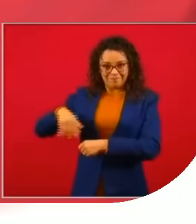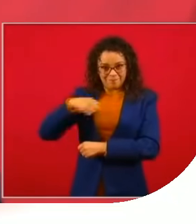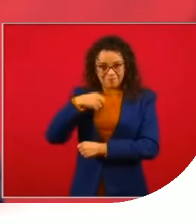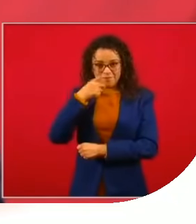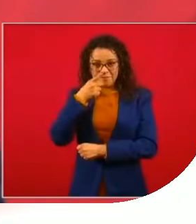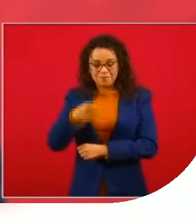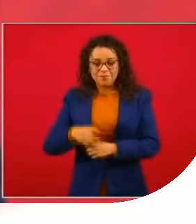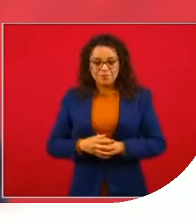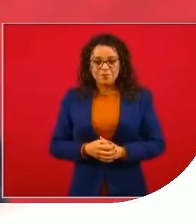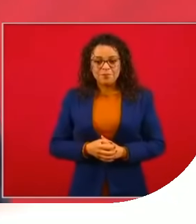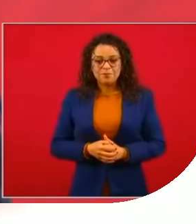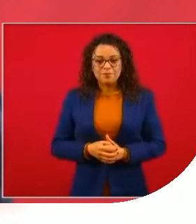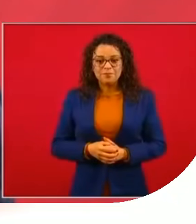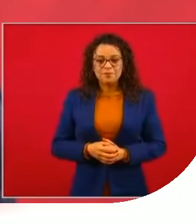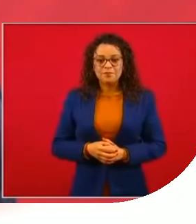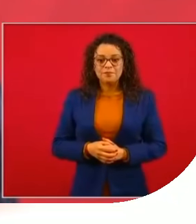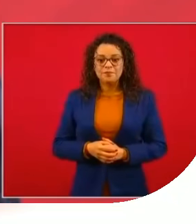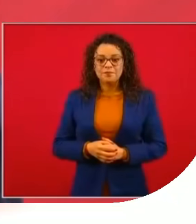no se